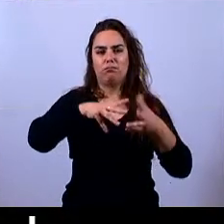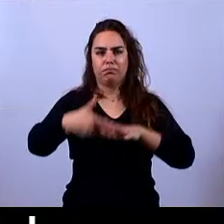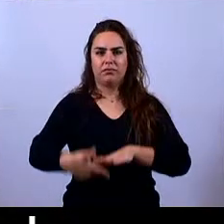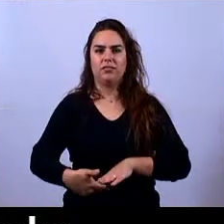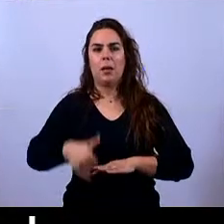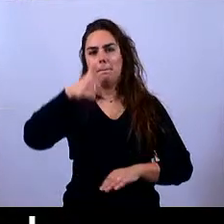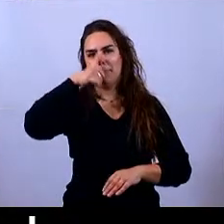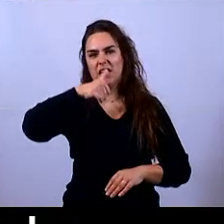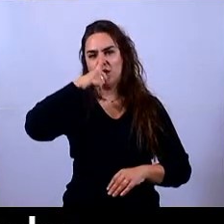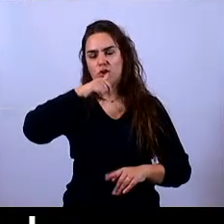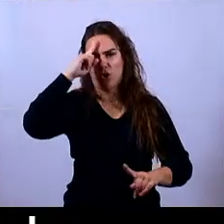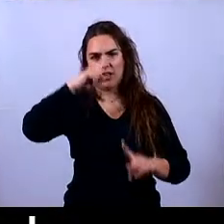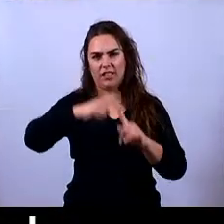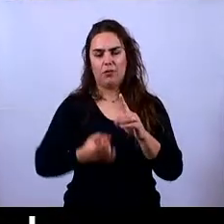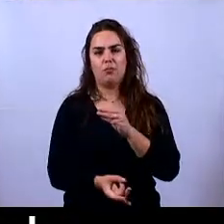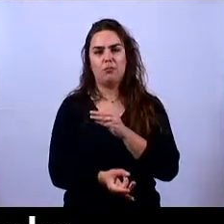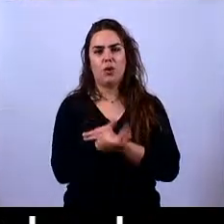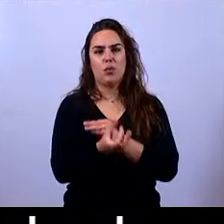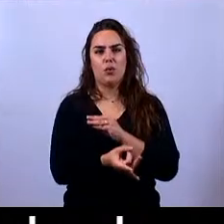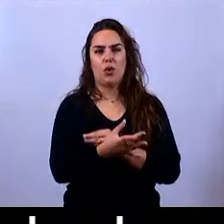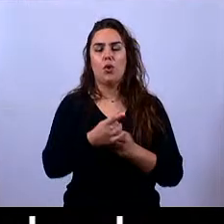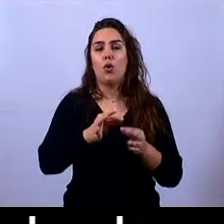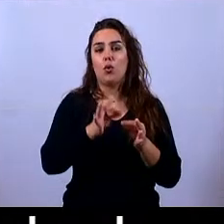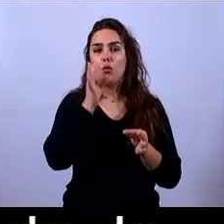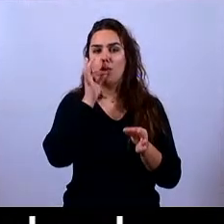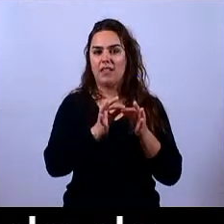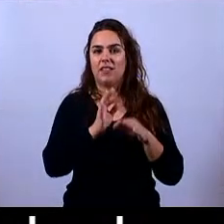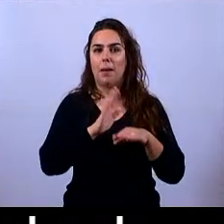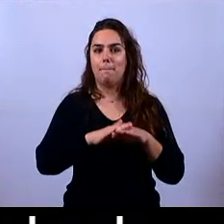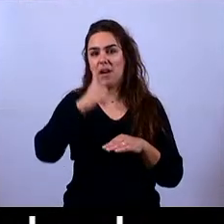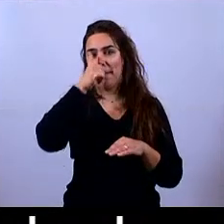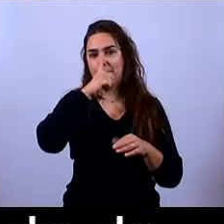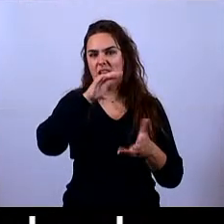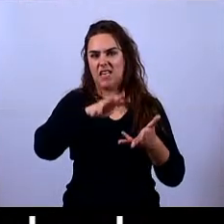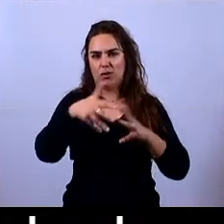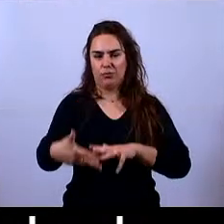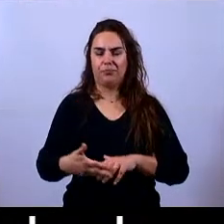viñedo destinado a la producción de uva para vinificación.